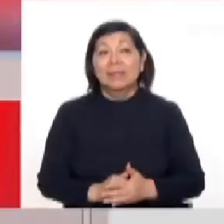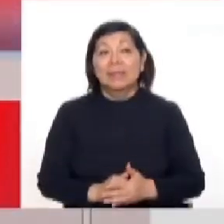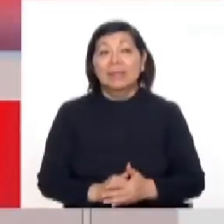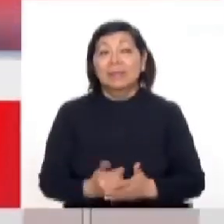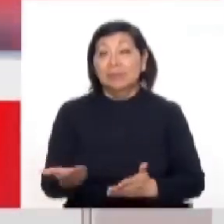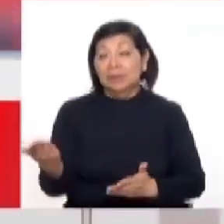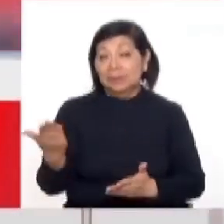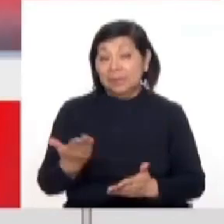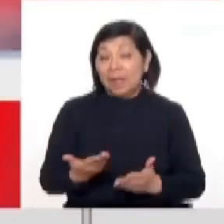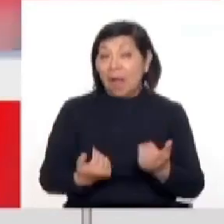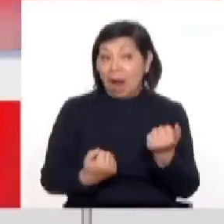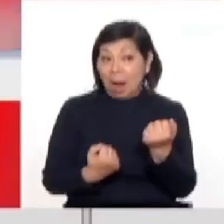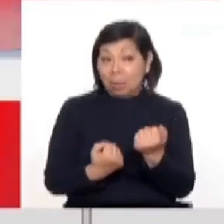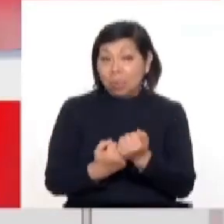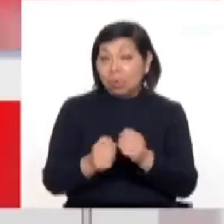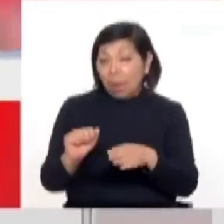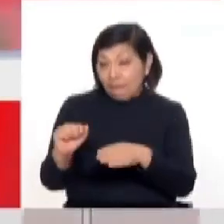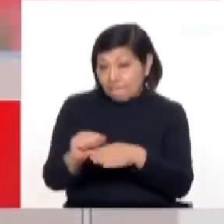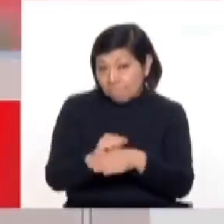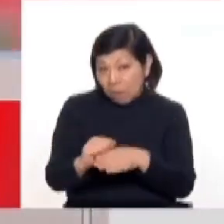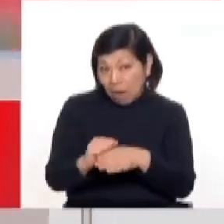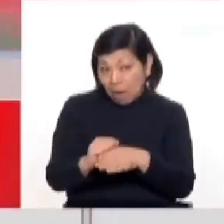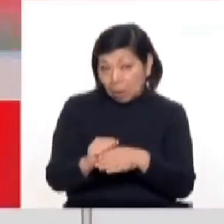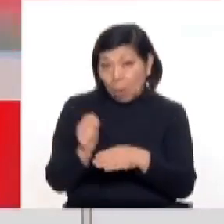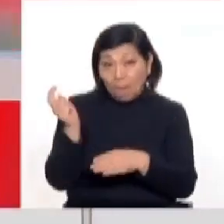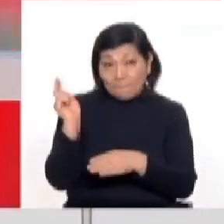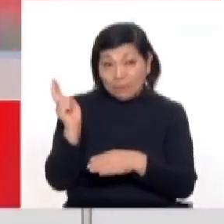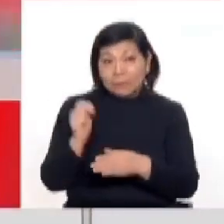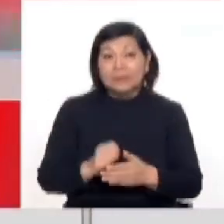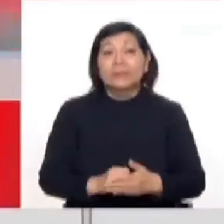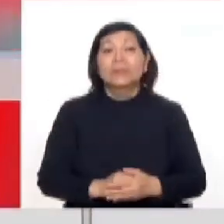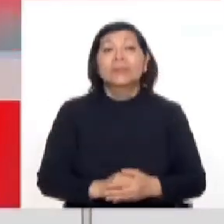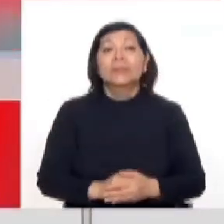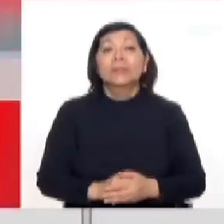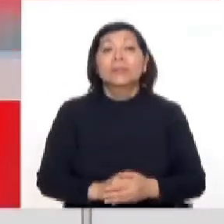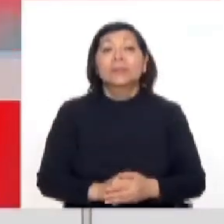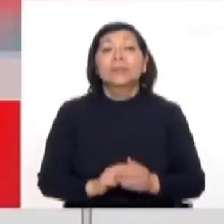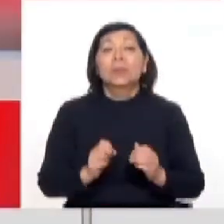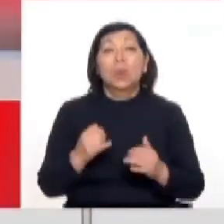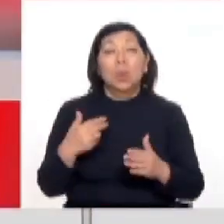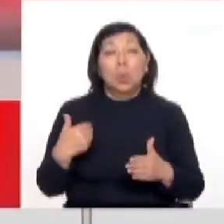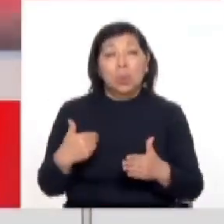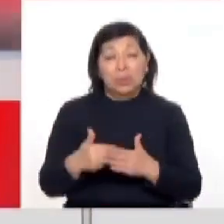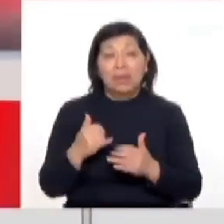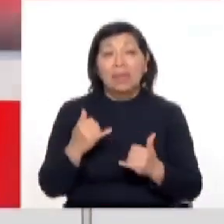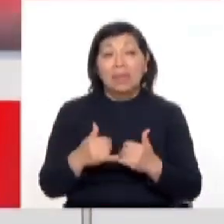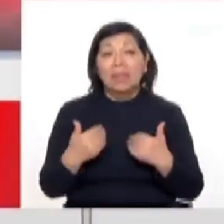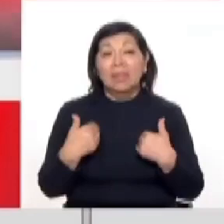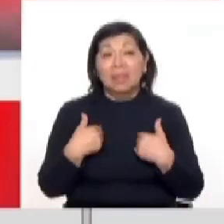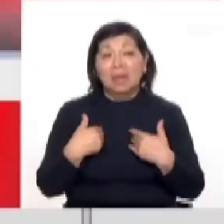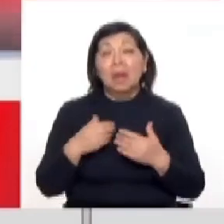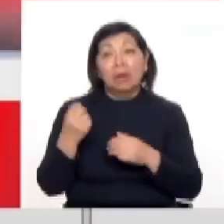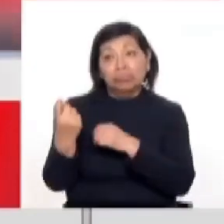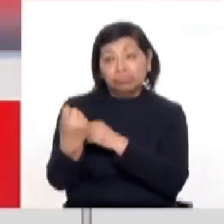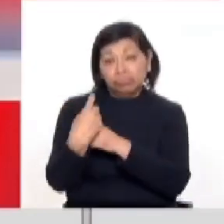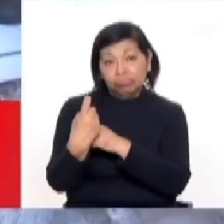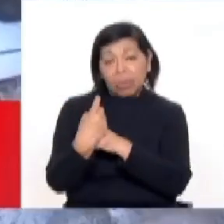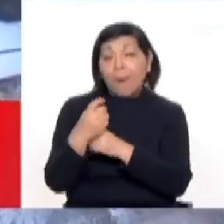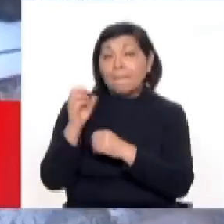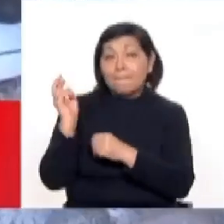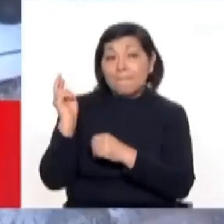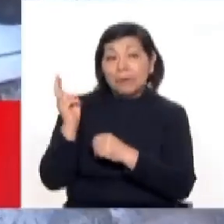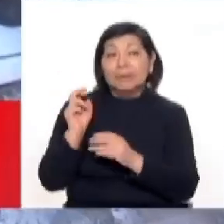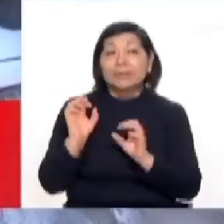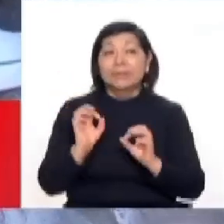estás recibiendo, digamos, entrenamiento por parte de un profesor. Este último tiempo sí he tenido un poco de asesoría de un profesor,